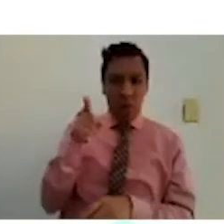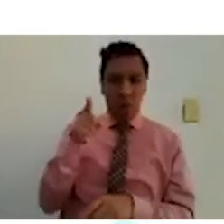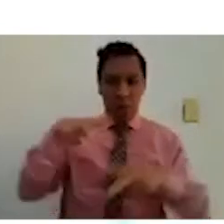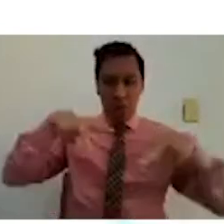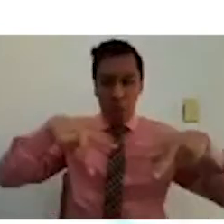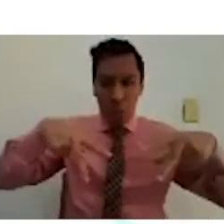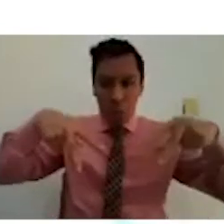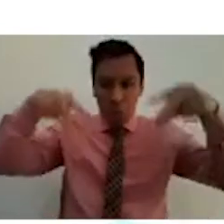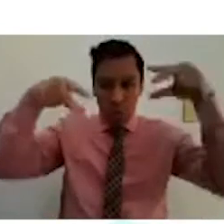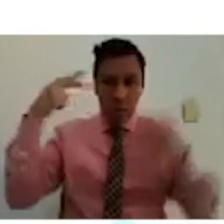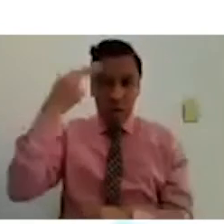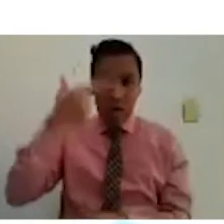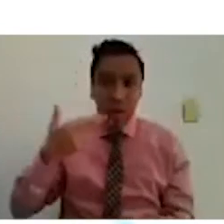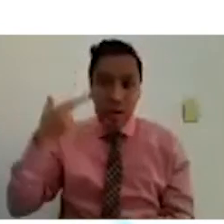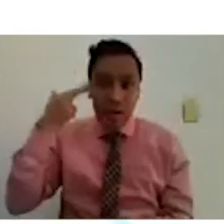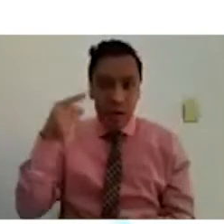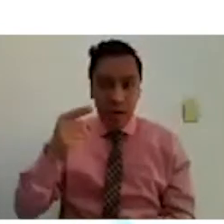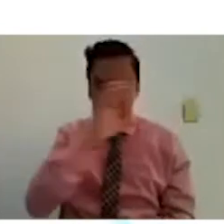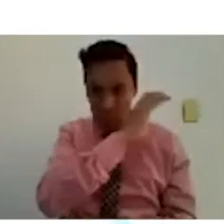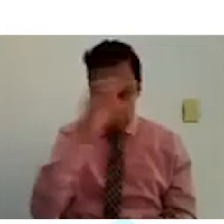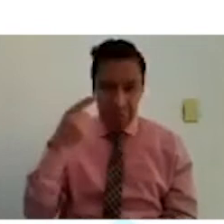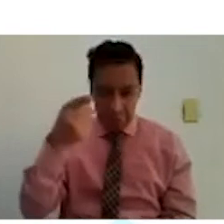la fotografía ustedes lo ven,